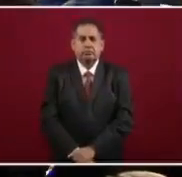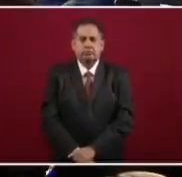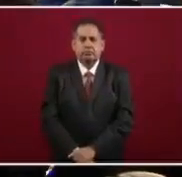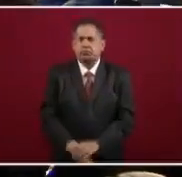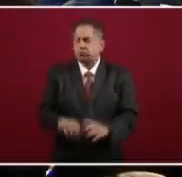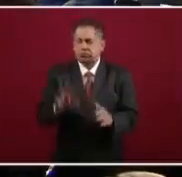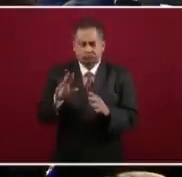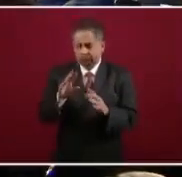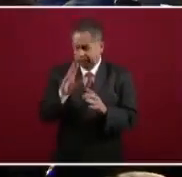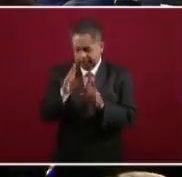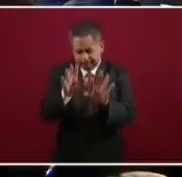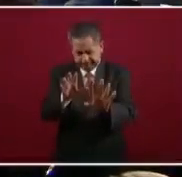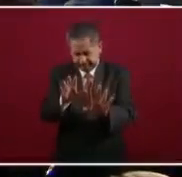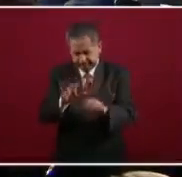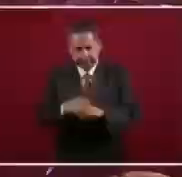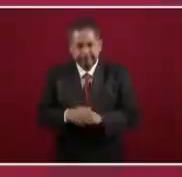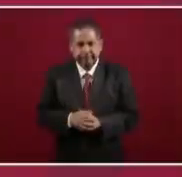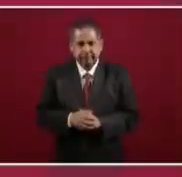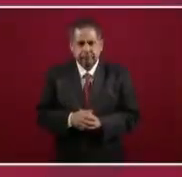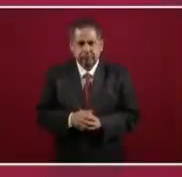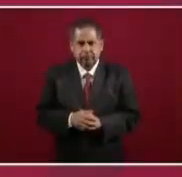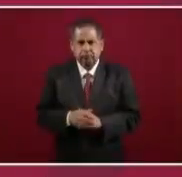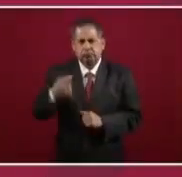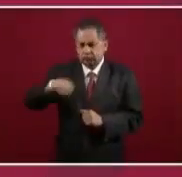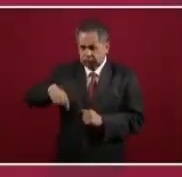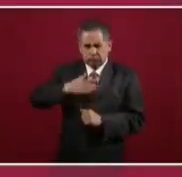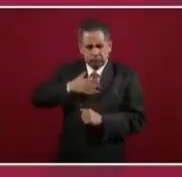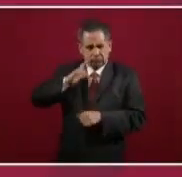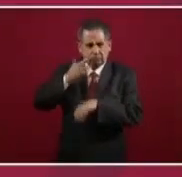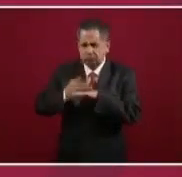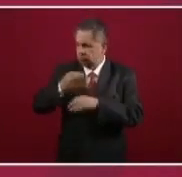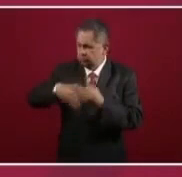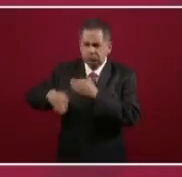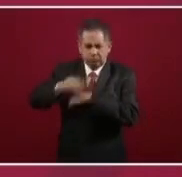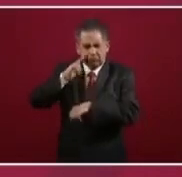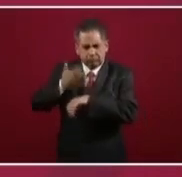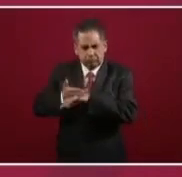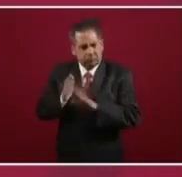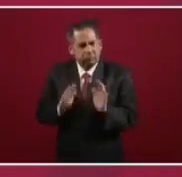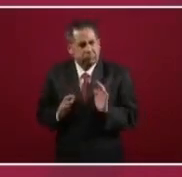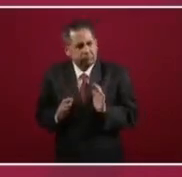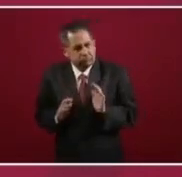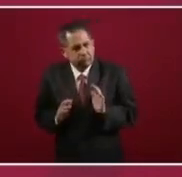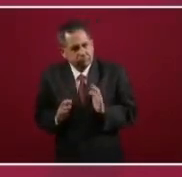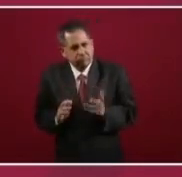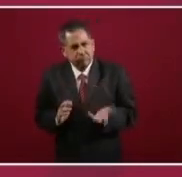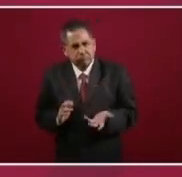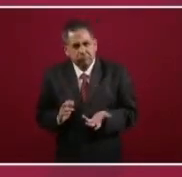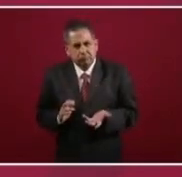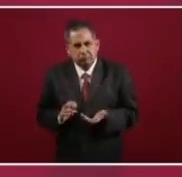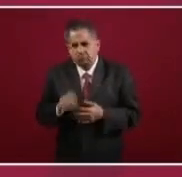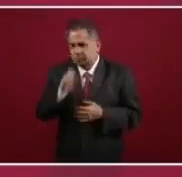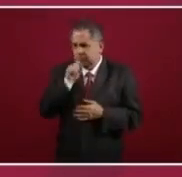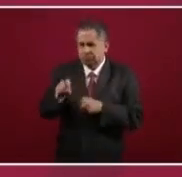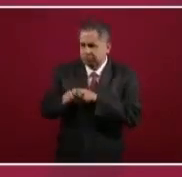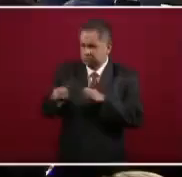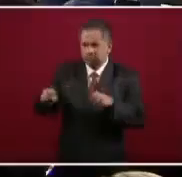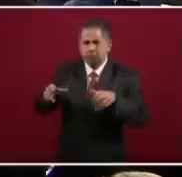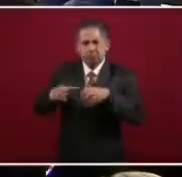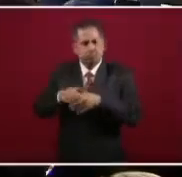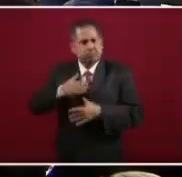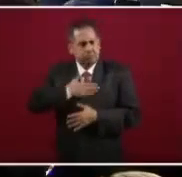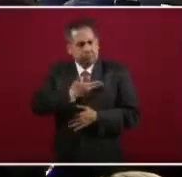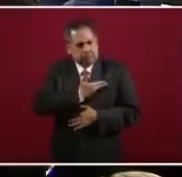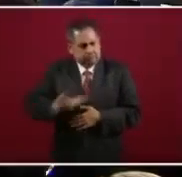no tiene caso asumimos la responsabilidad todos s a el gabinete y el